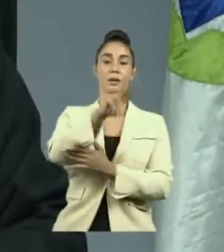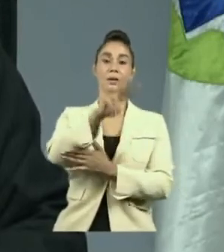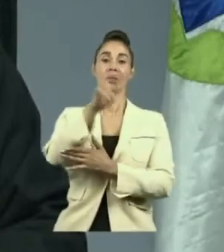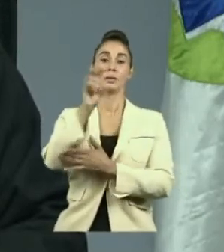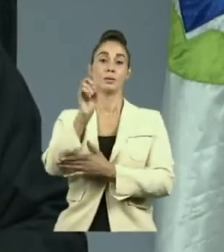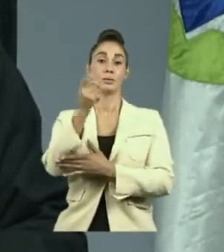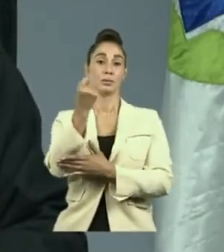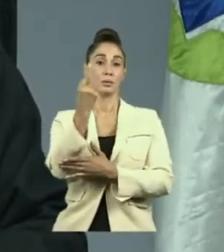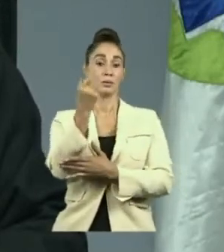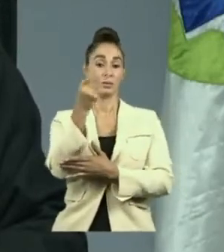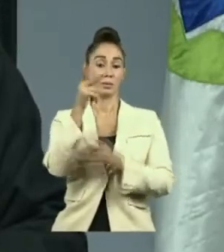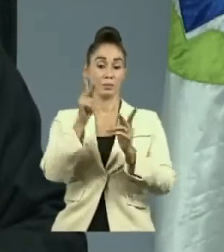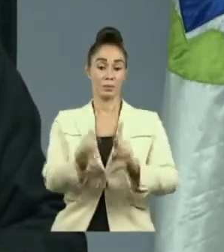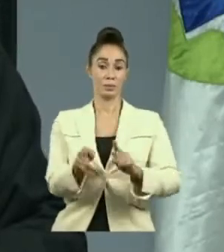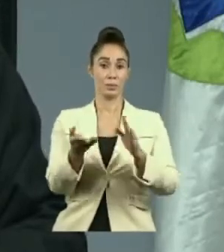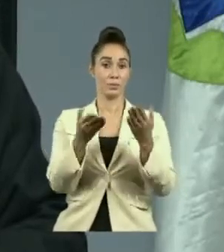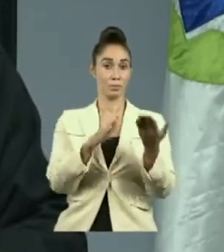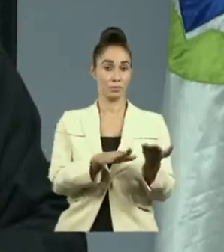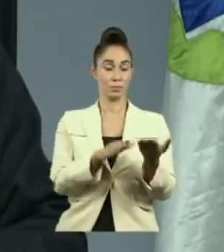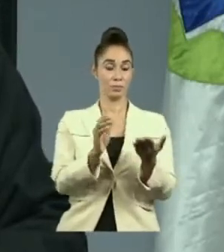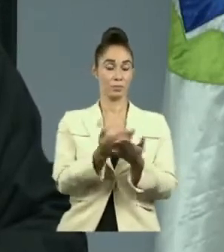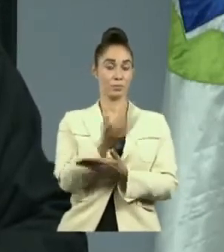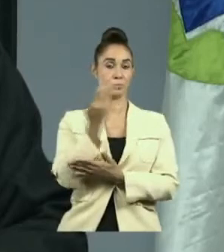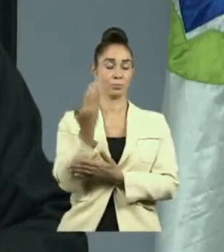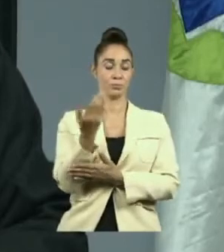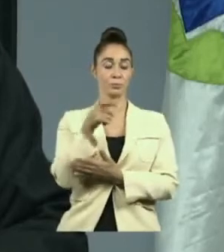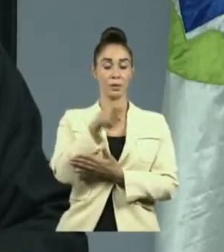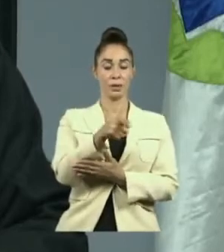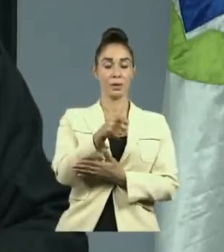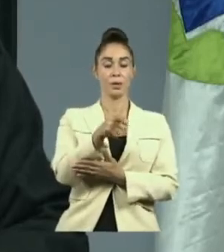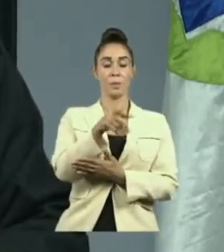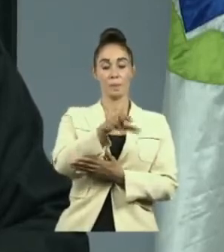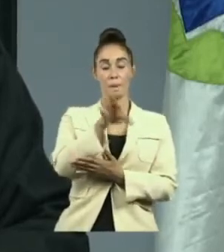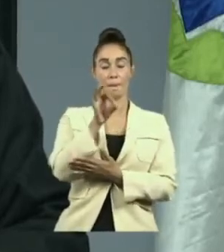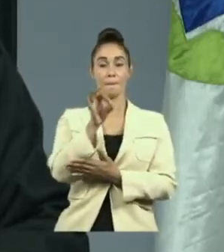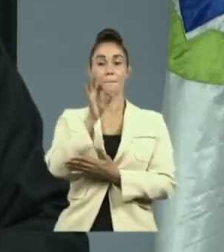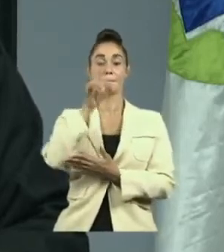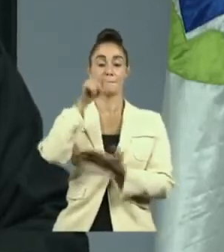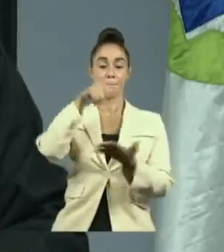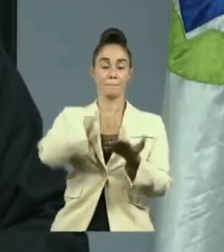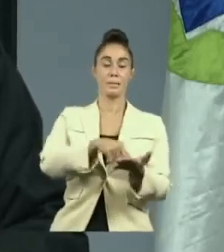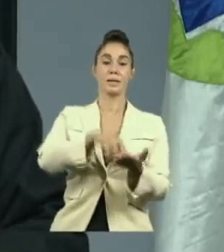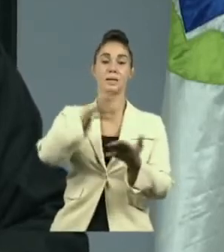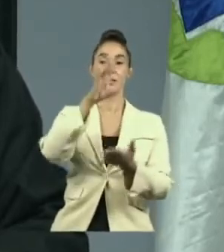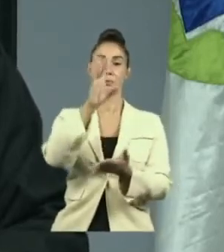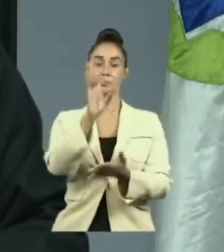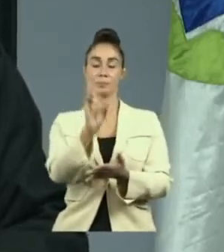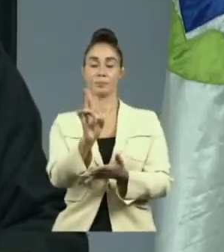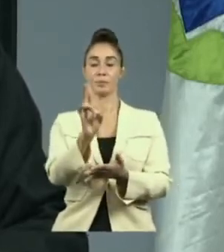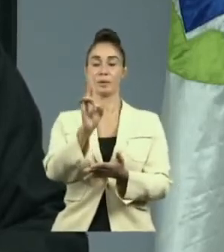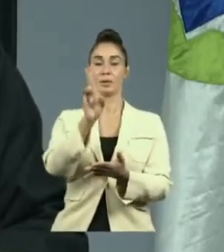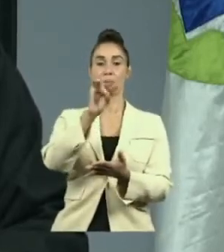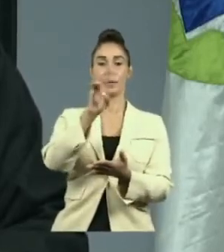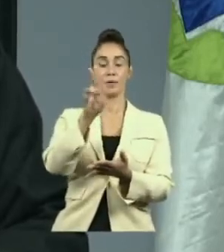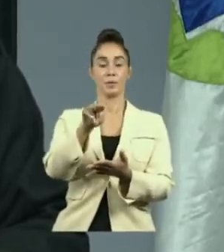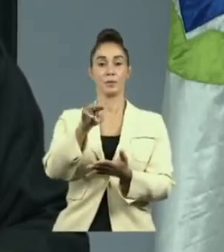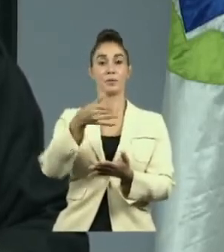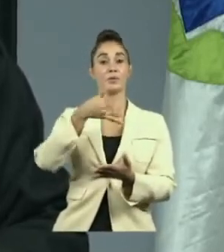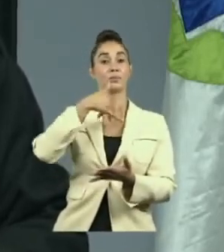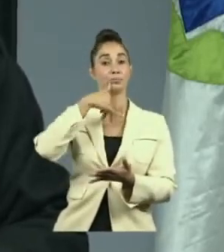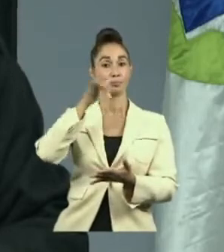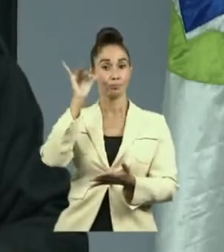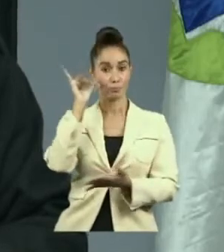211 y de ellos 1722 sucedieron en el día de